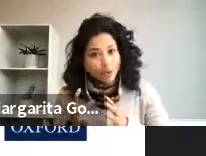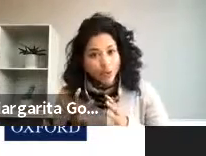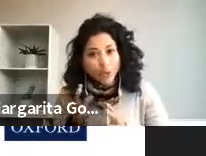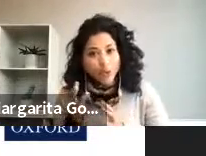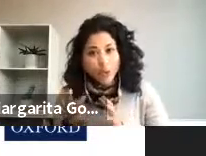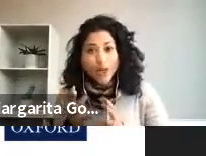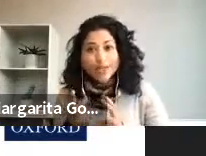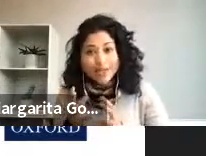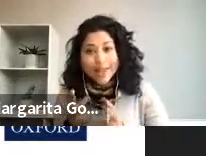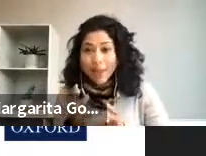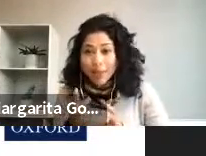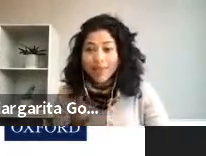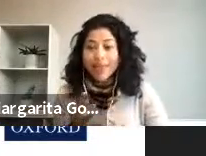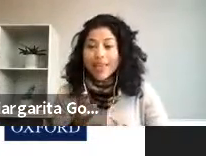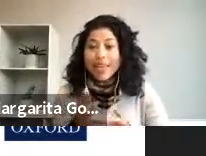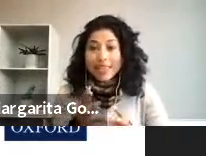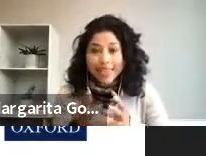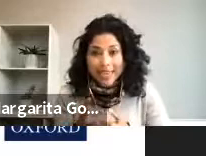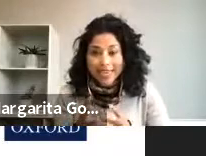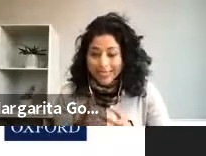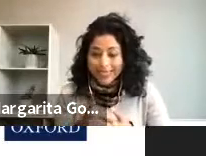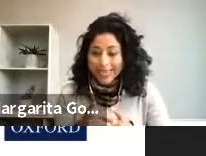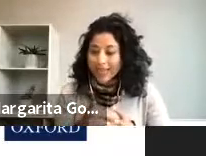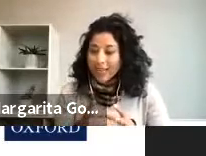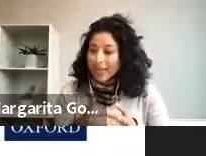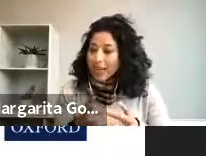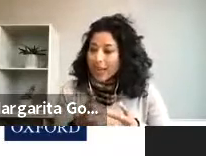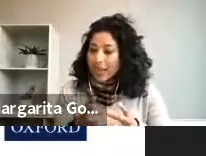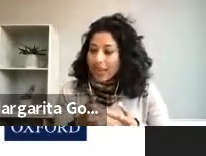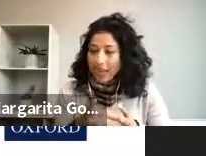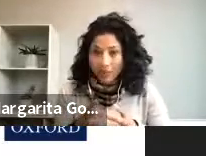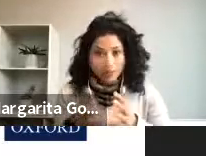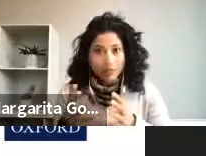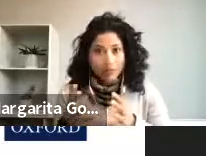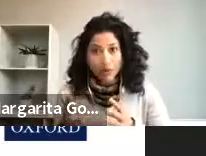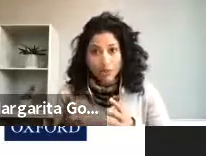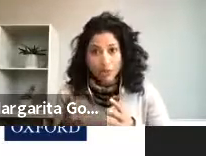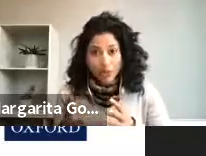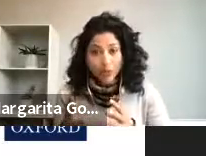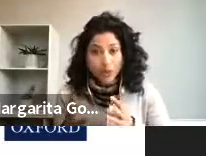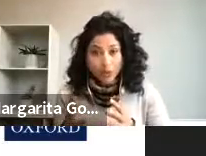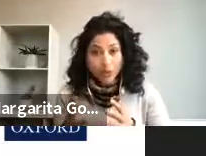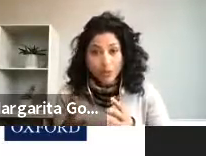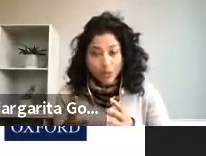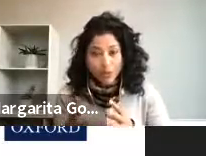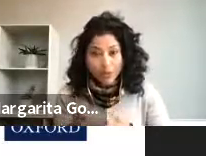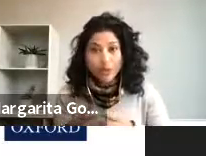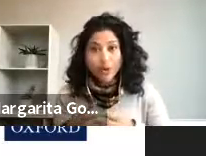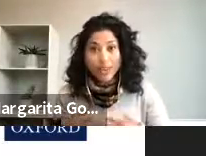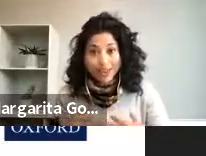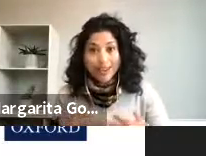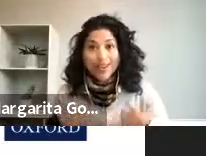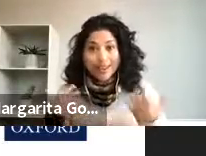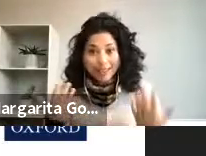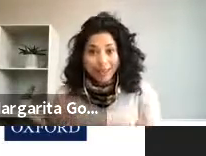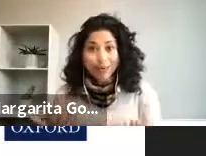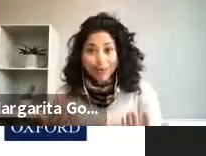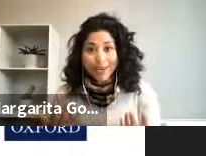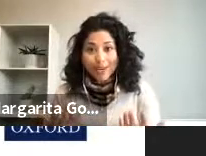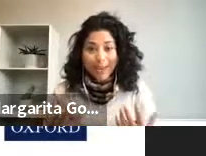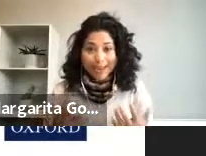reconocimientos que no necesariamente tienen que ser y reconocimientos económicos sino que